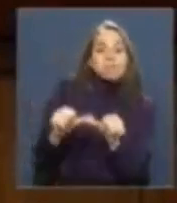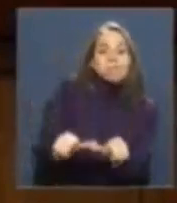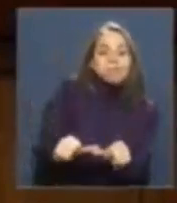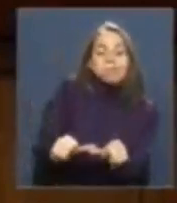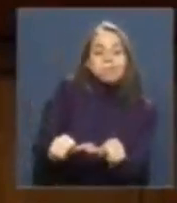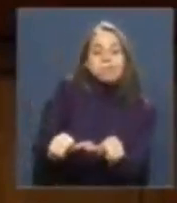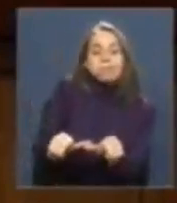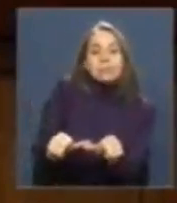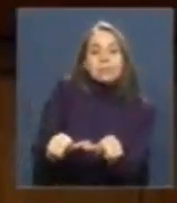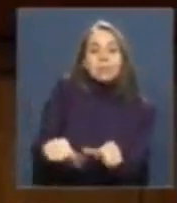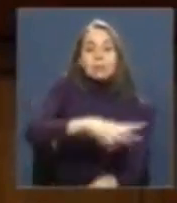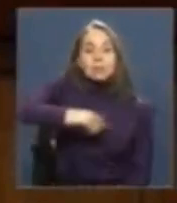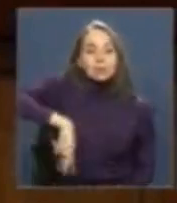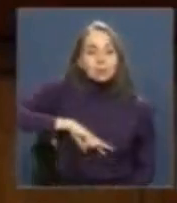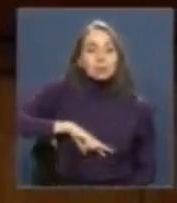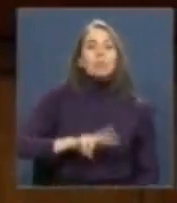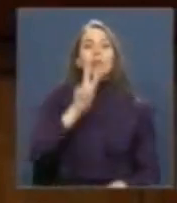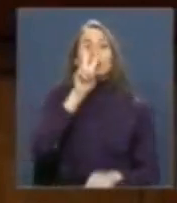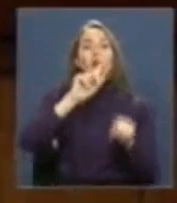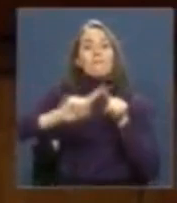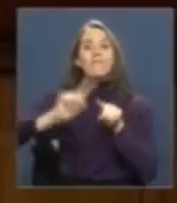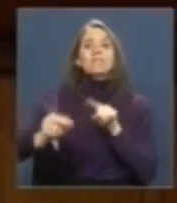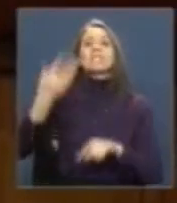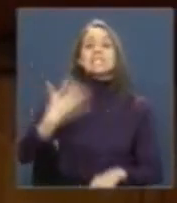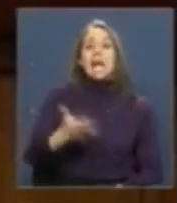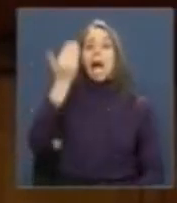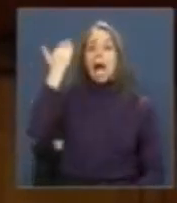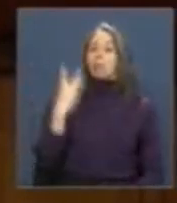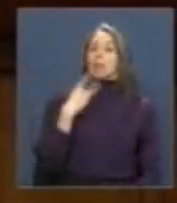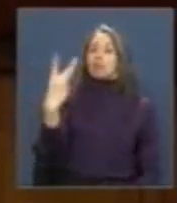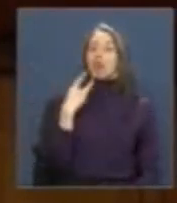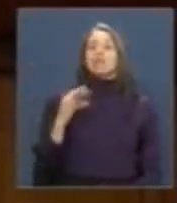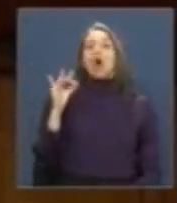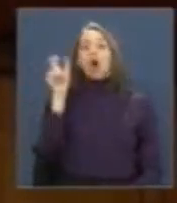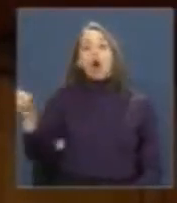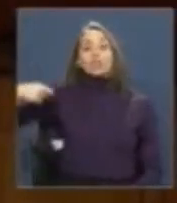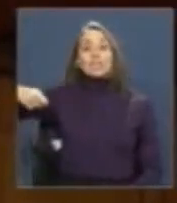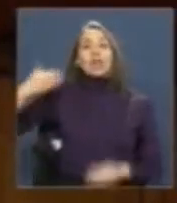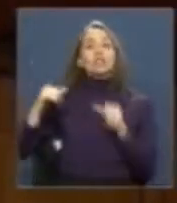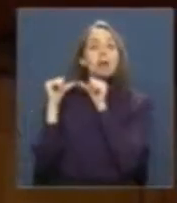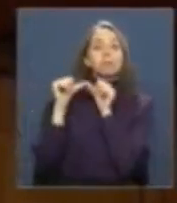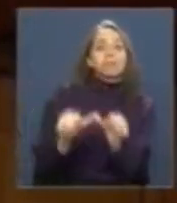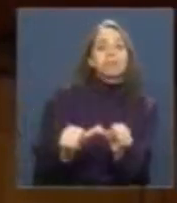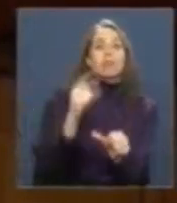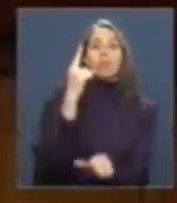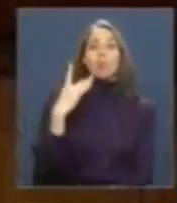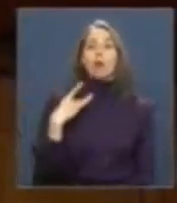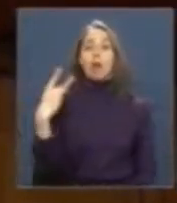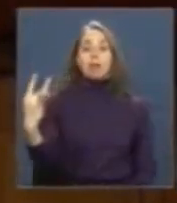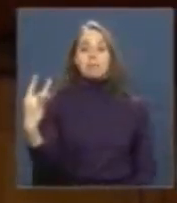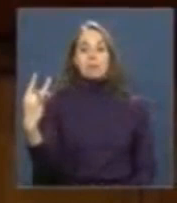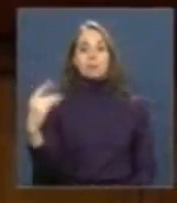ya completamos dos reelecciones o senadores que completaron una por su